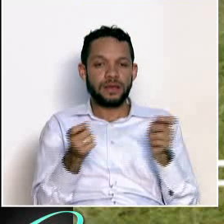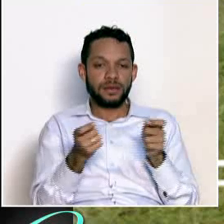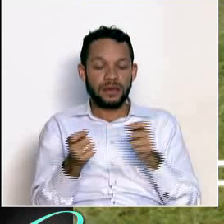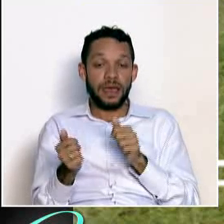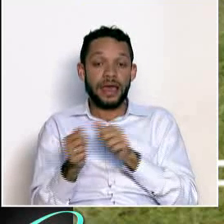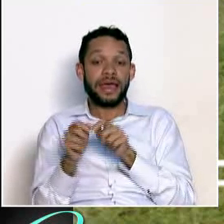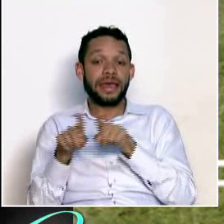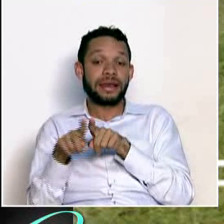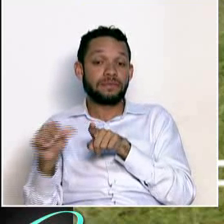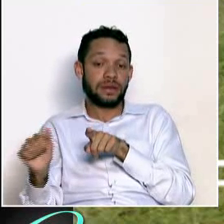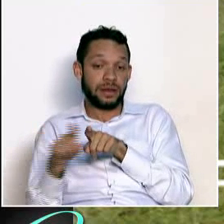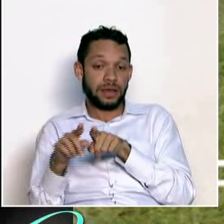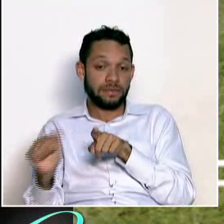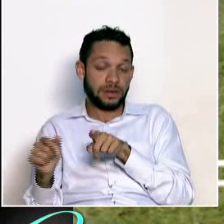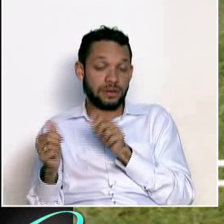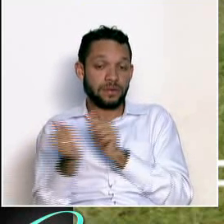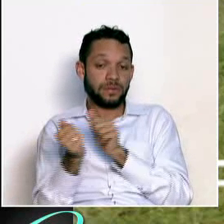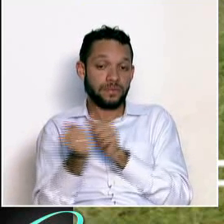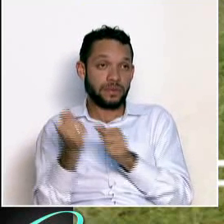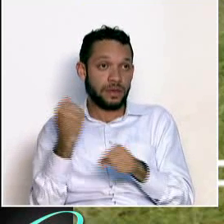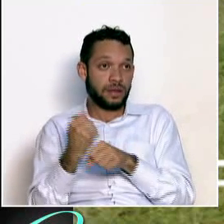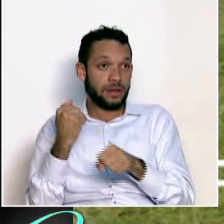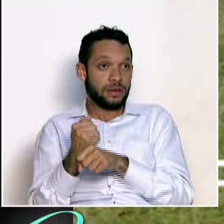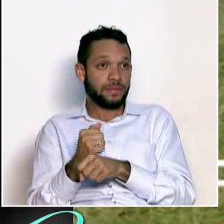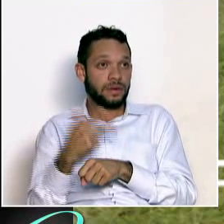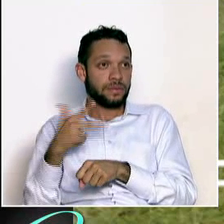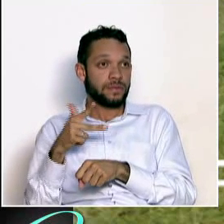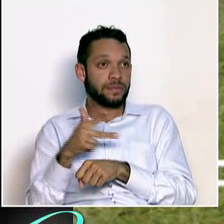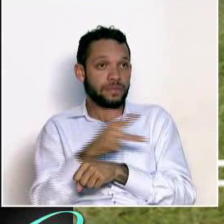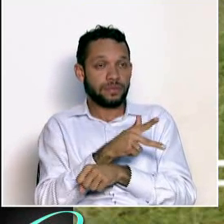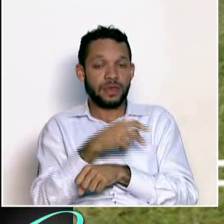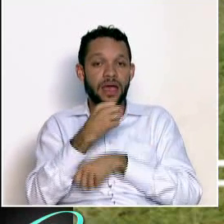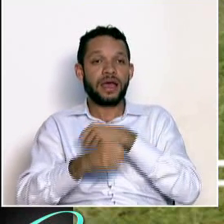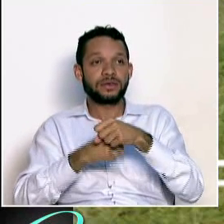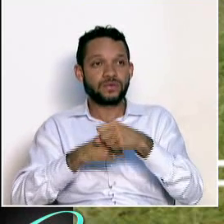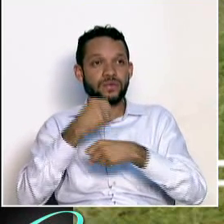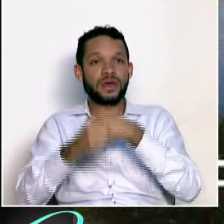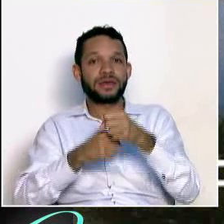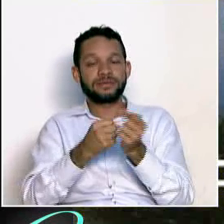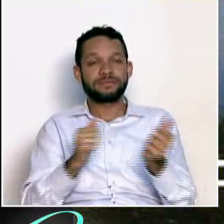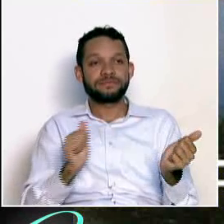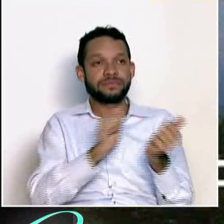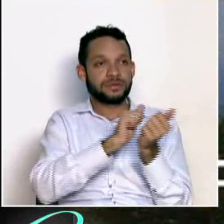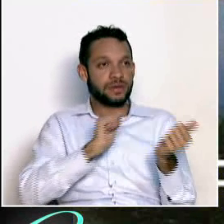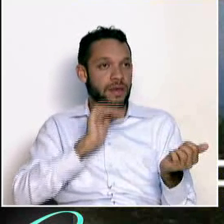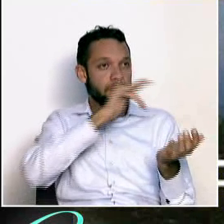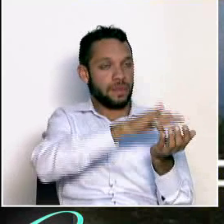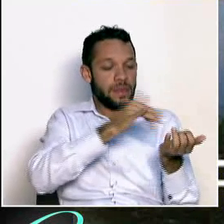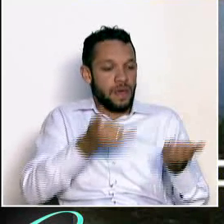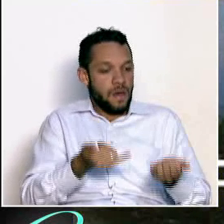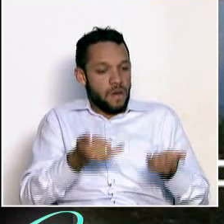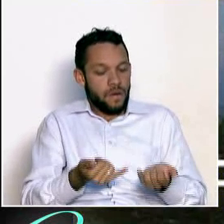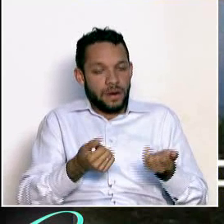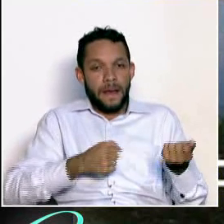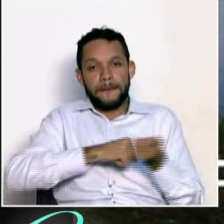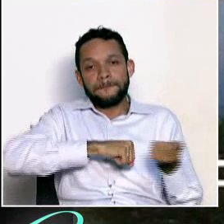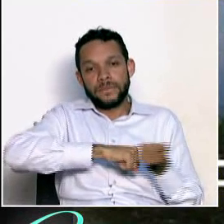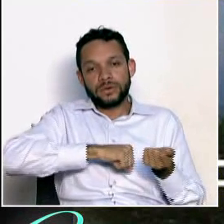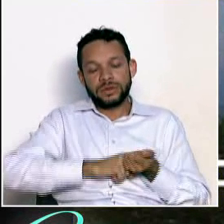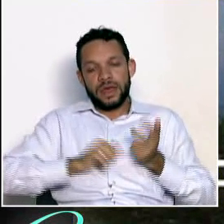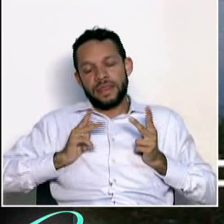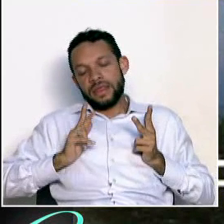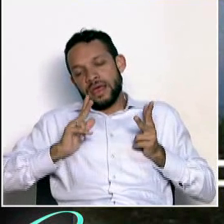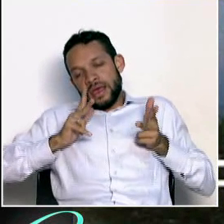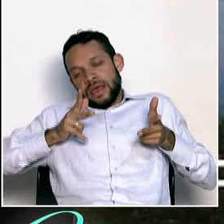hermana y quien trabajó conmigo en las clínicas durante muchos años y ahora nos apoya en estas terapias de